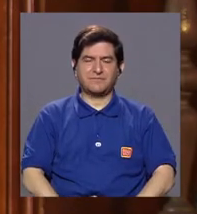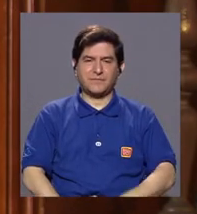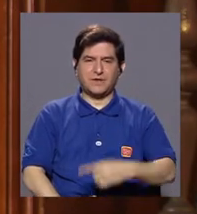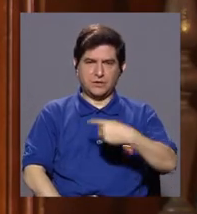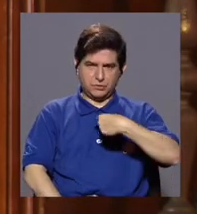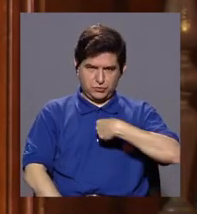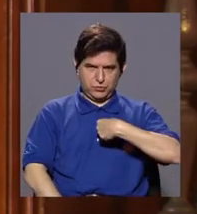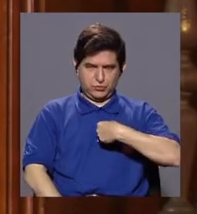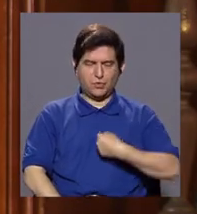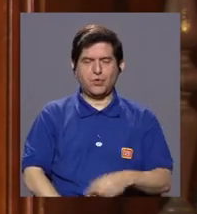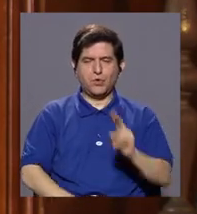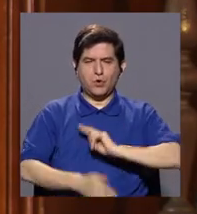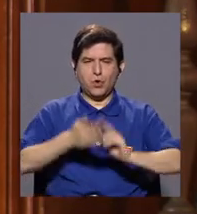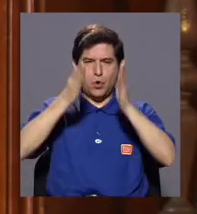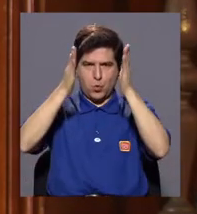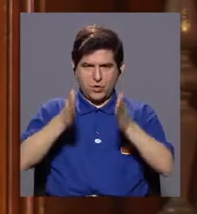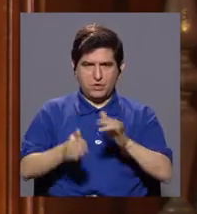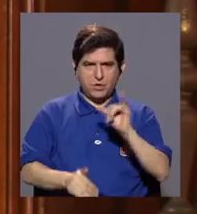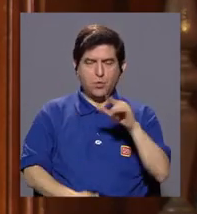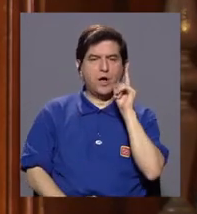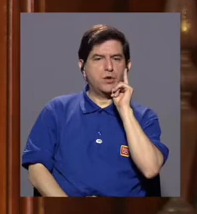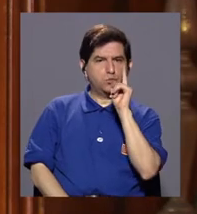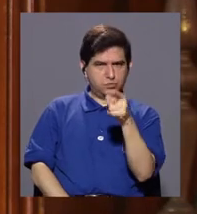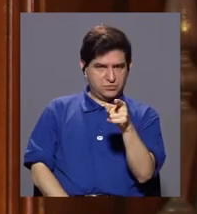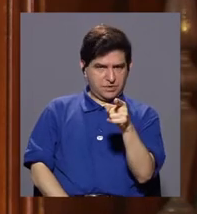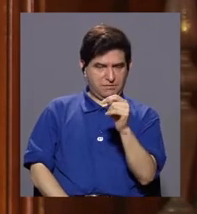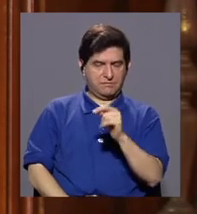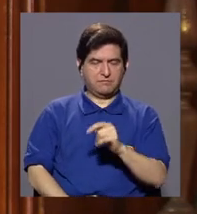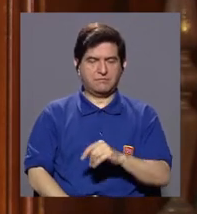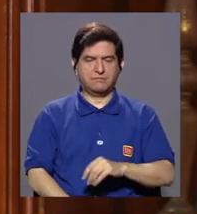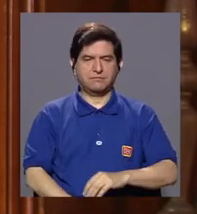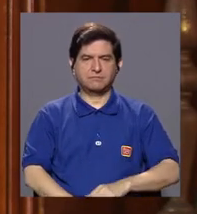Al ser yo universitario, usted también,